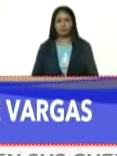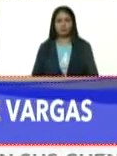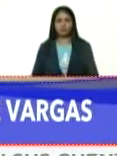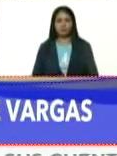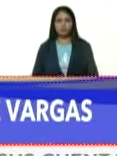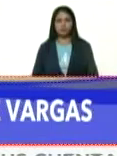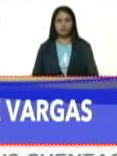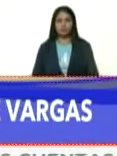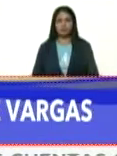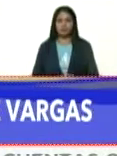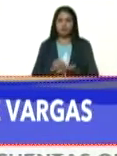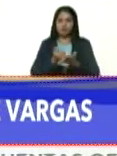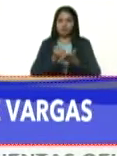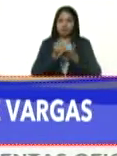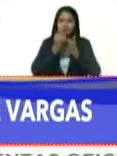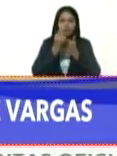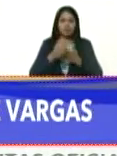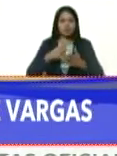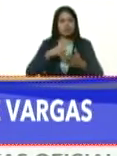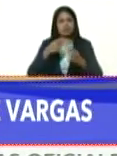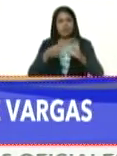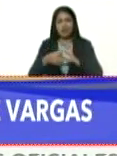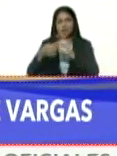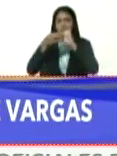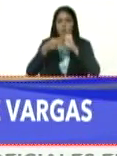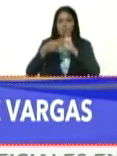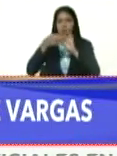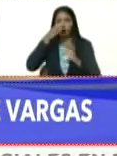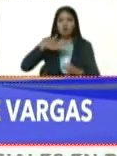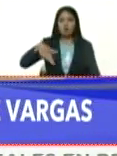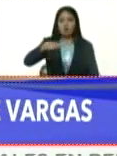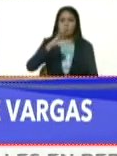de solidaridad y hermandad con el pueblo de Colombia.